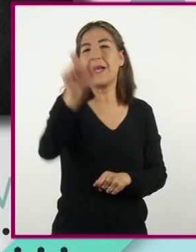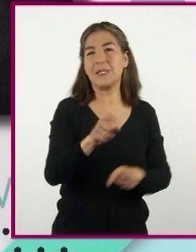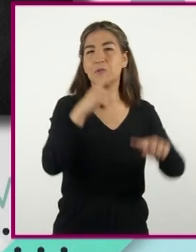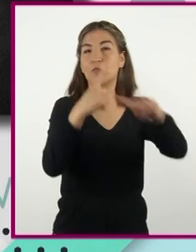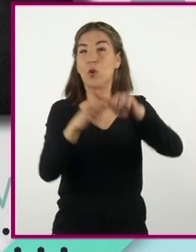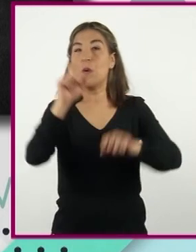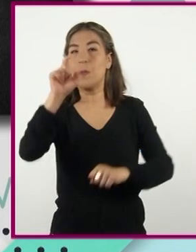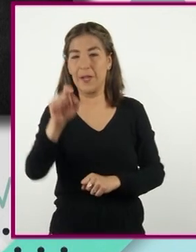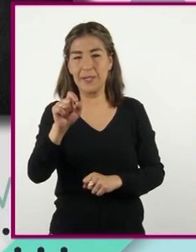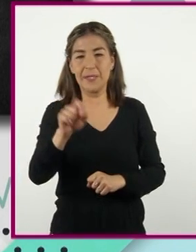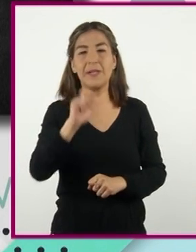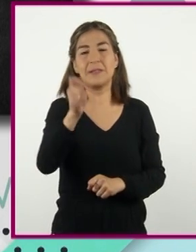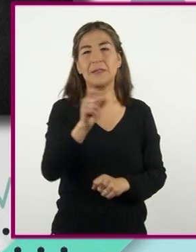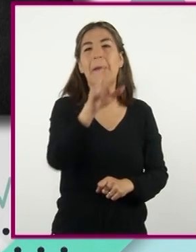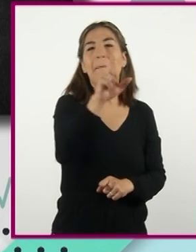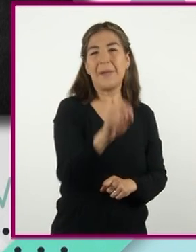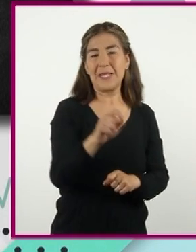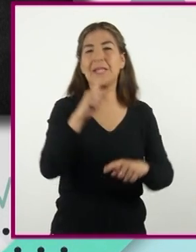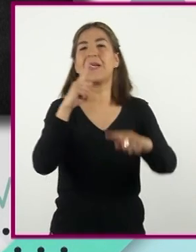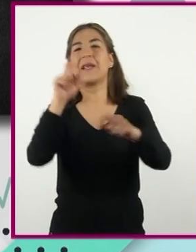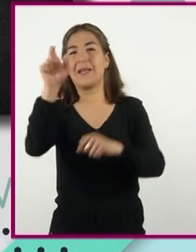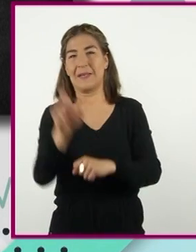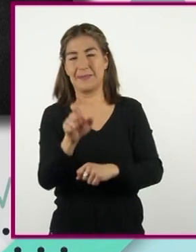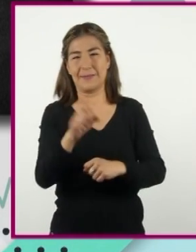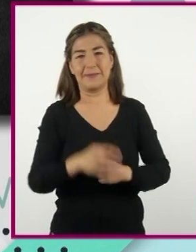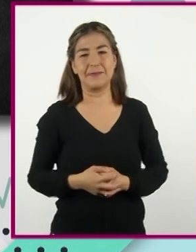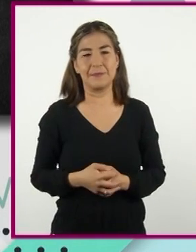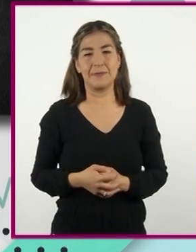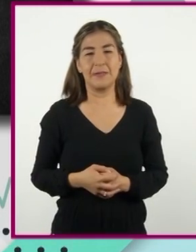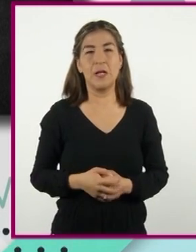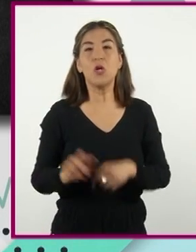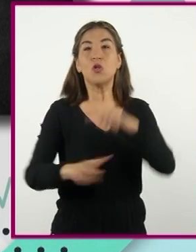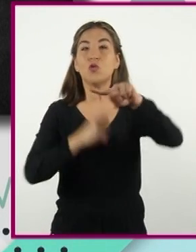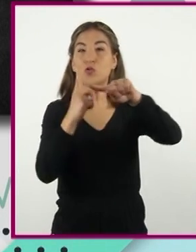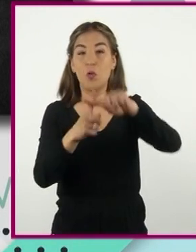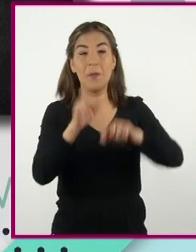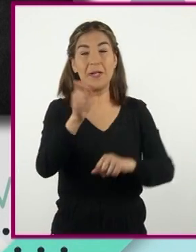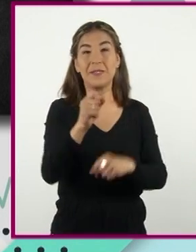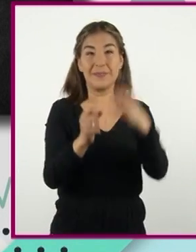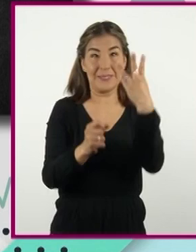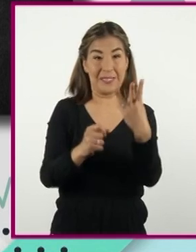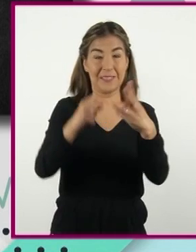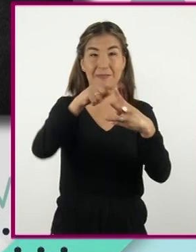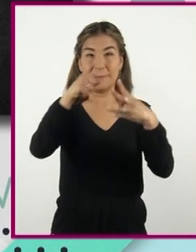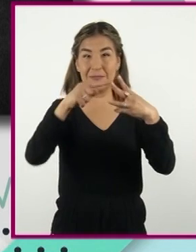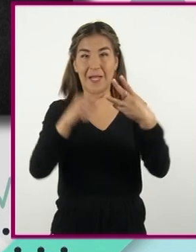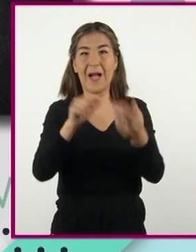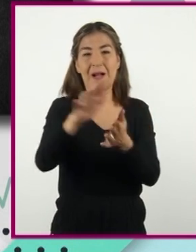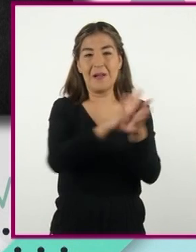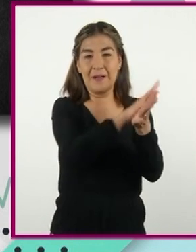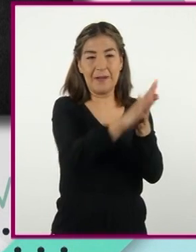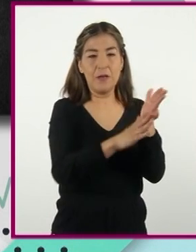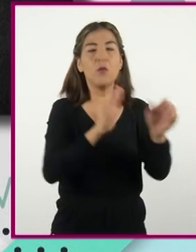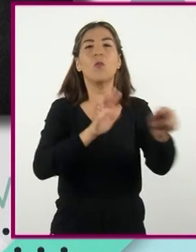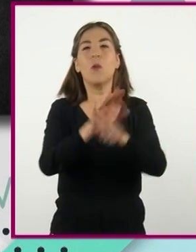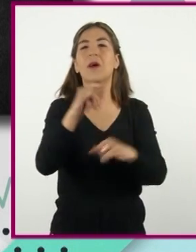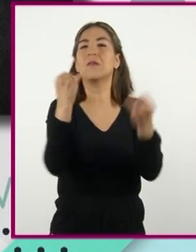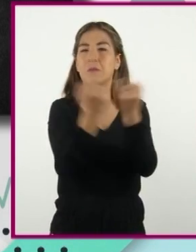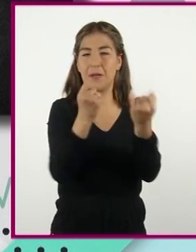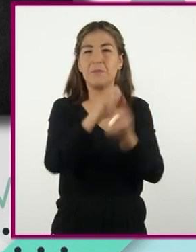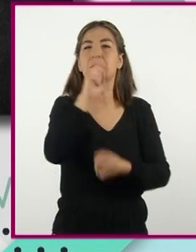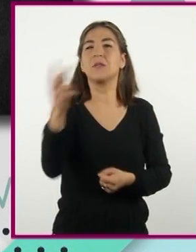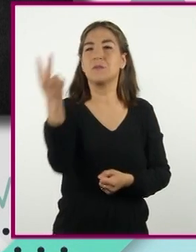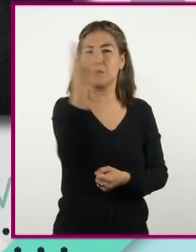es decir, 20x. Al sumar las tres áreas se obtiene el área del trapecio, también en unidades